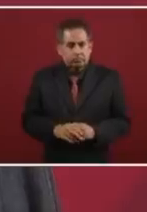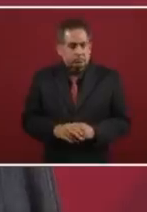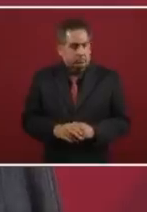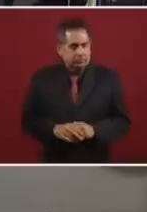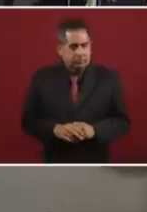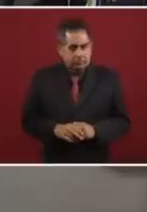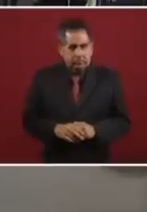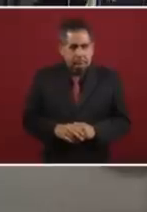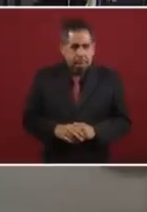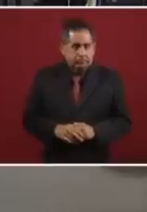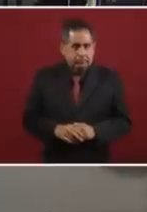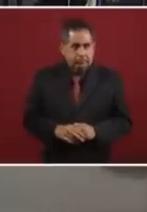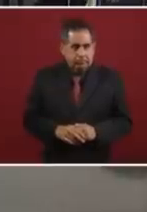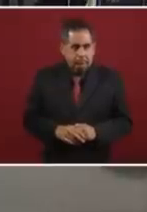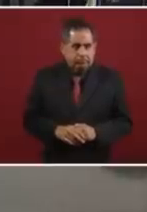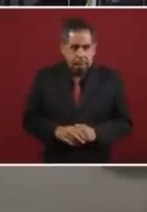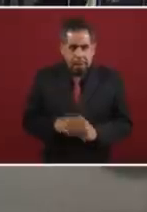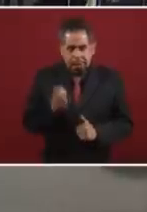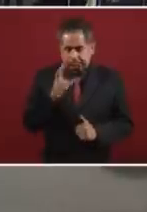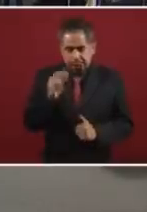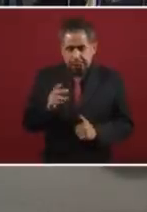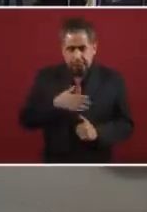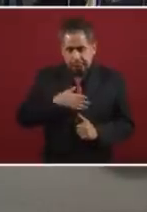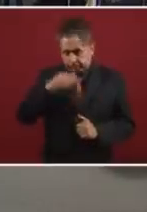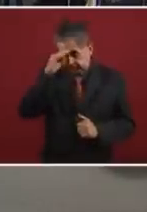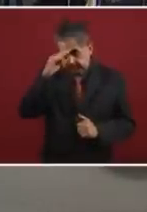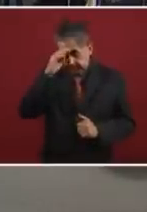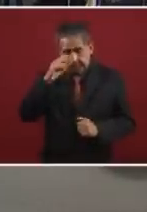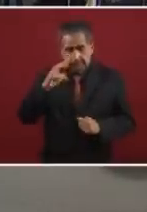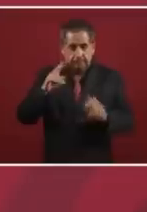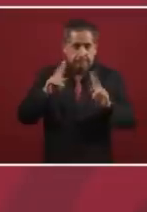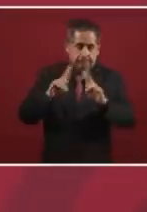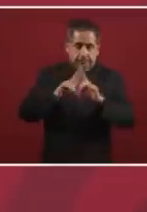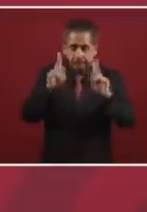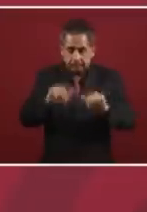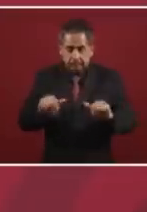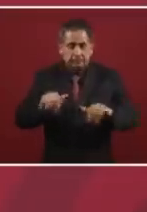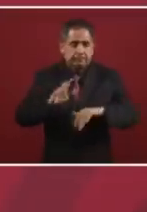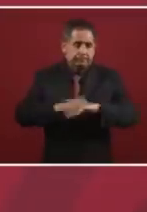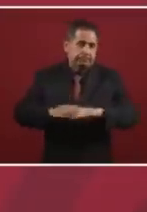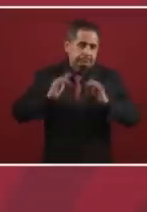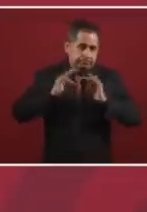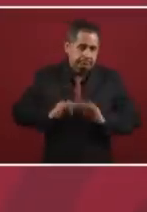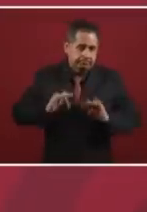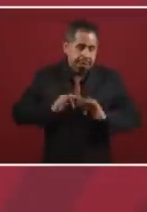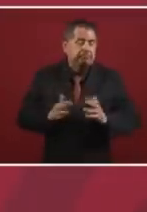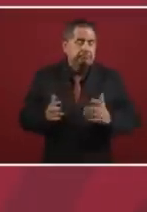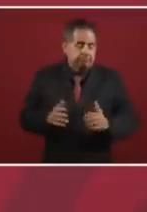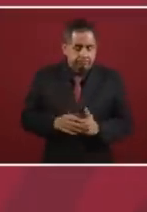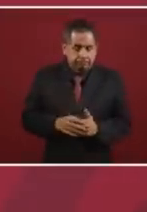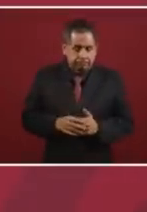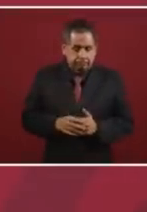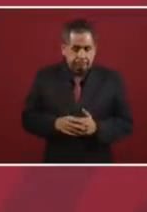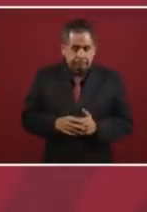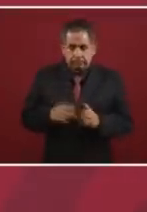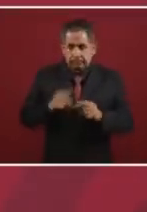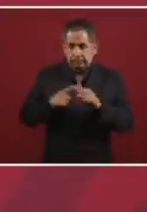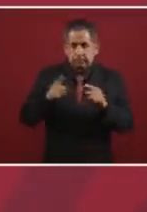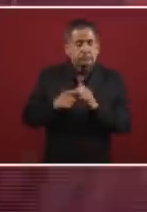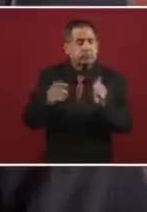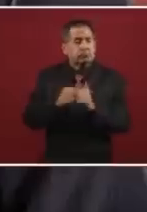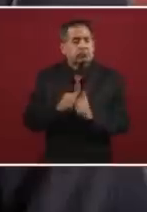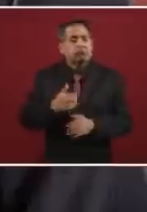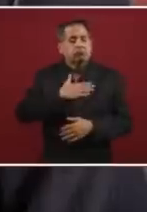este pienso que la paz y la tranquilidad son frutos de la